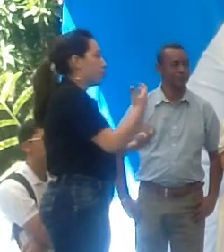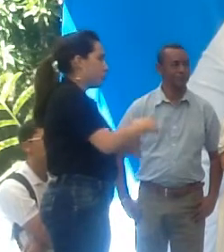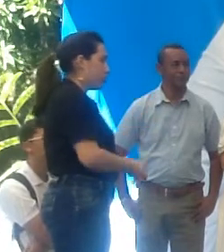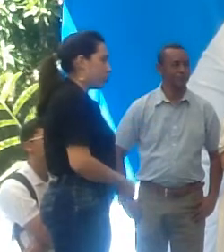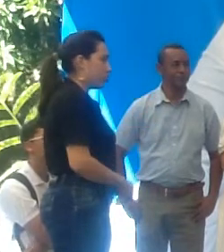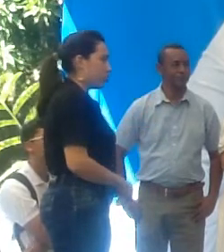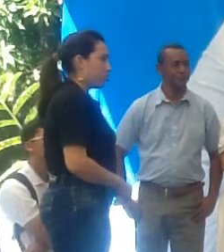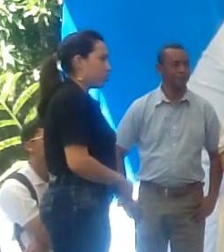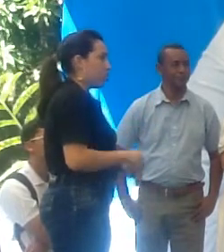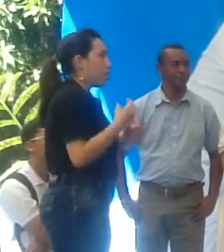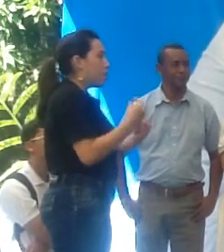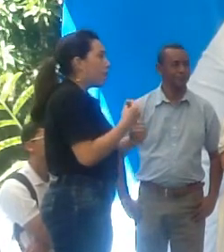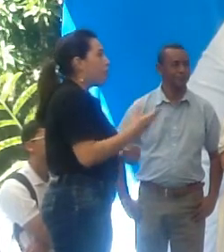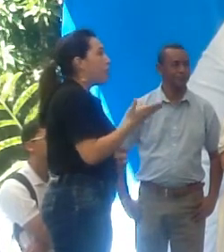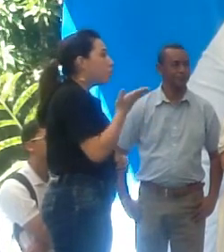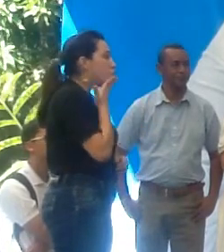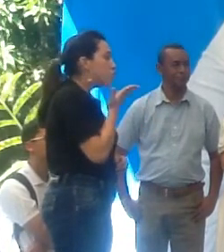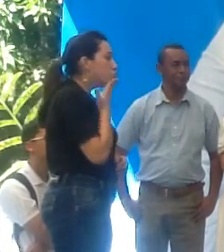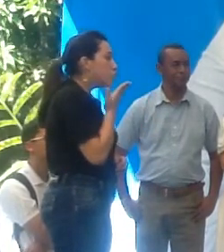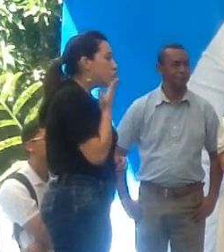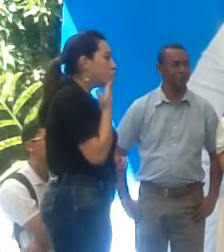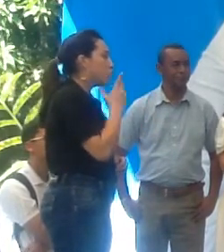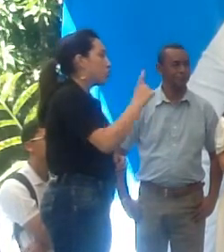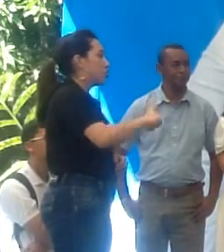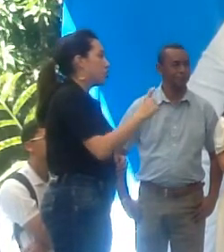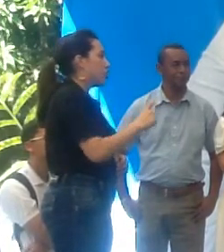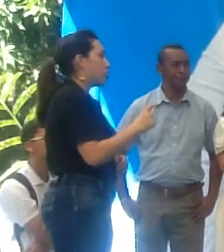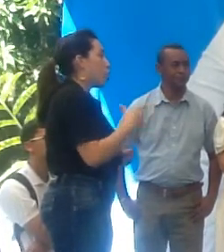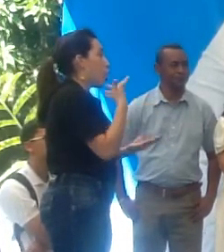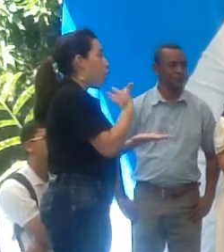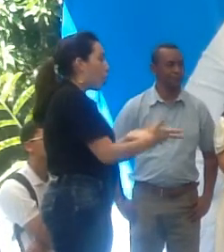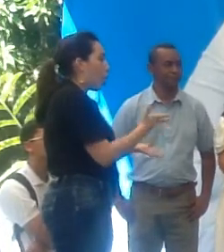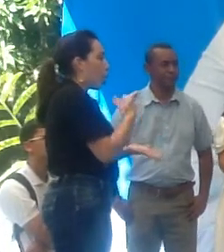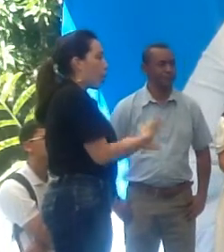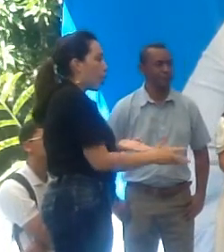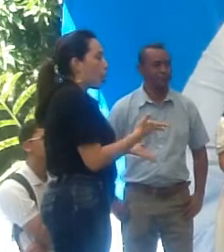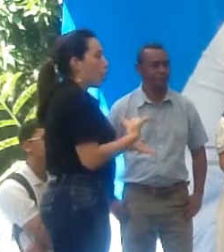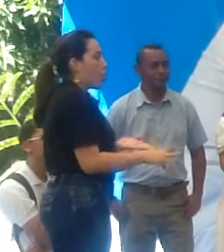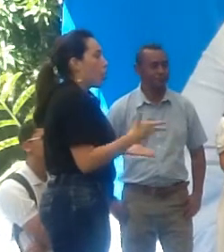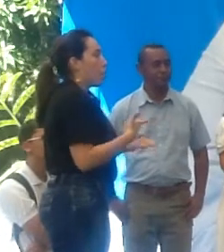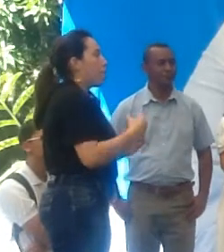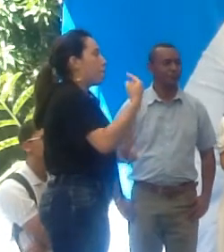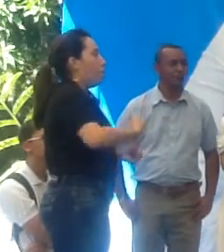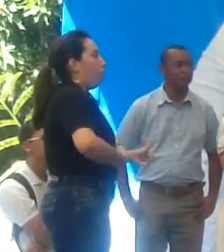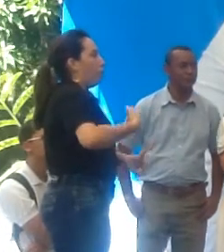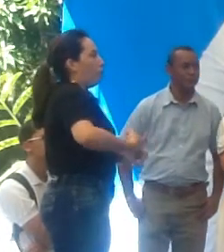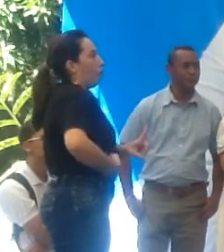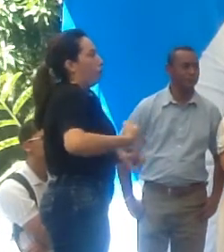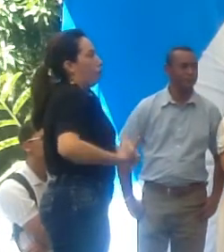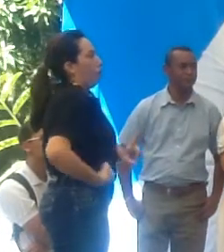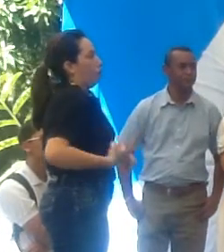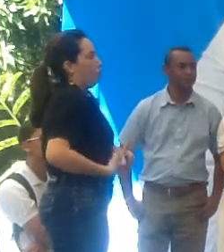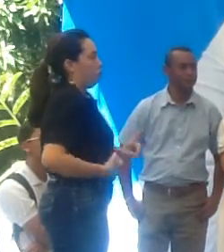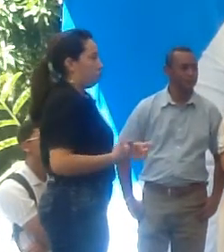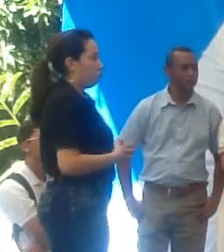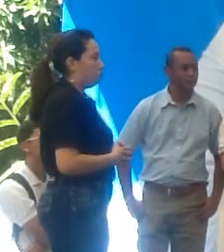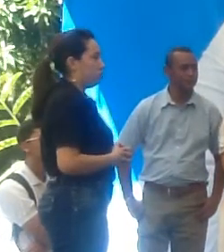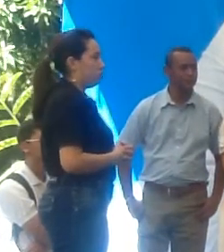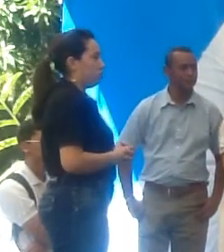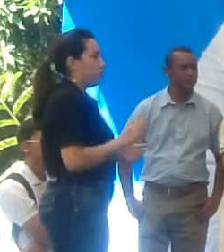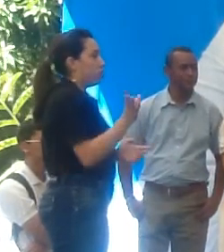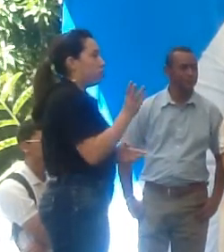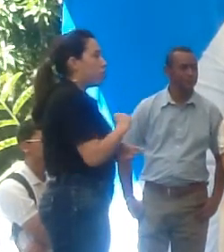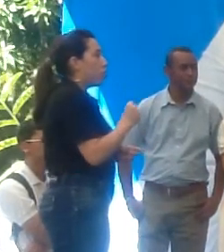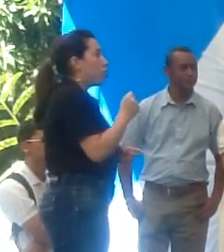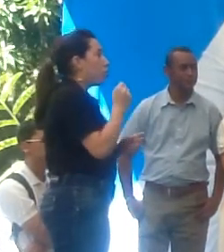para satisfacer sus necesidades básicas. Es lo mínimo que un ser humano